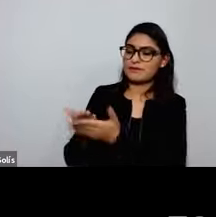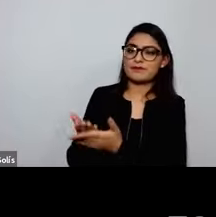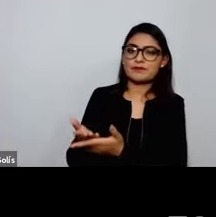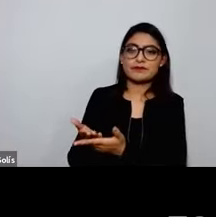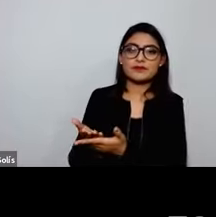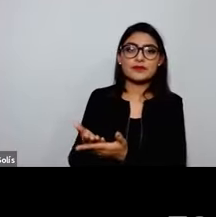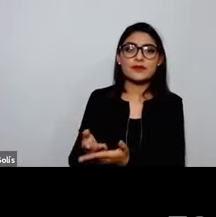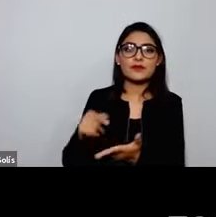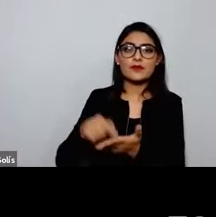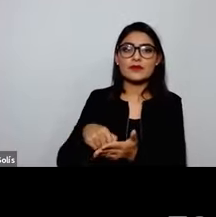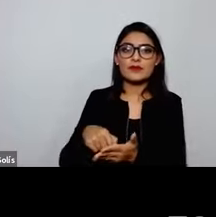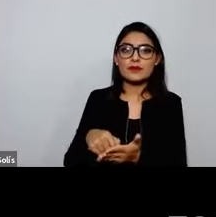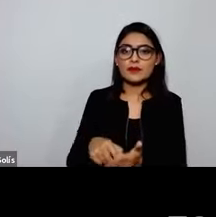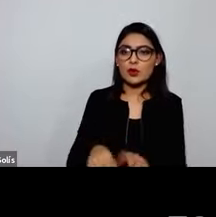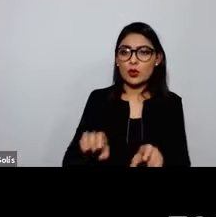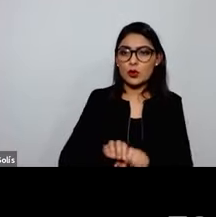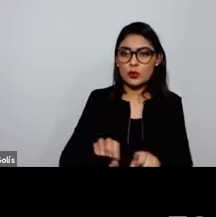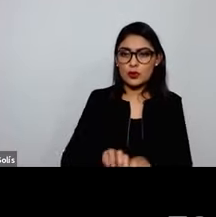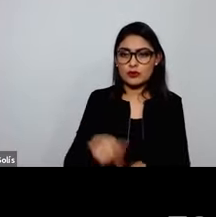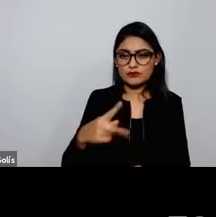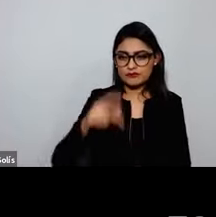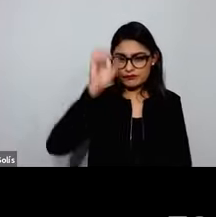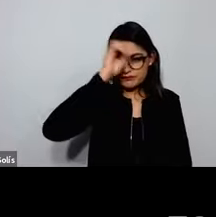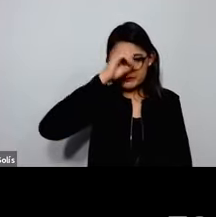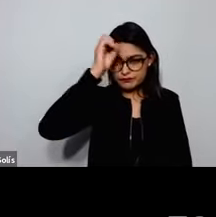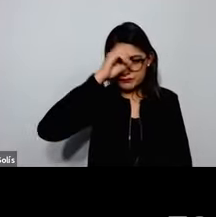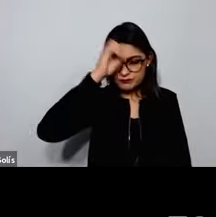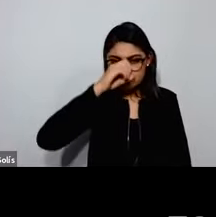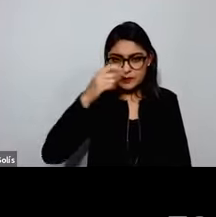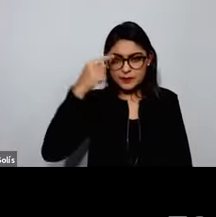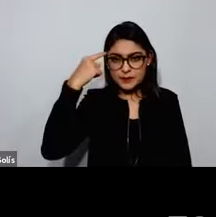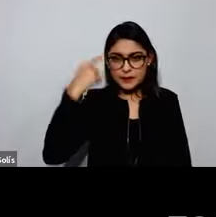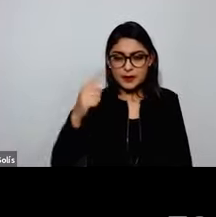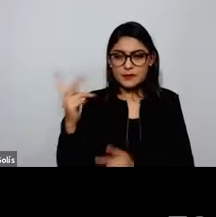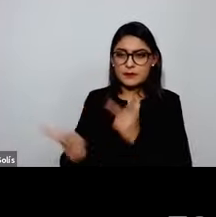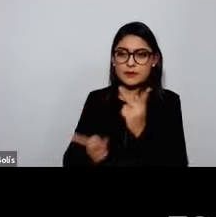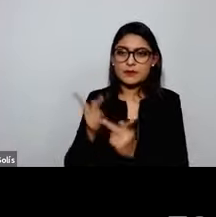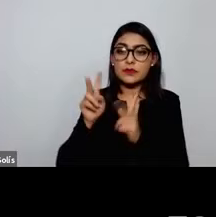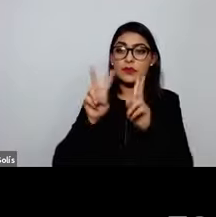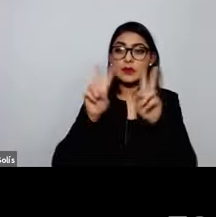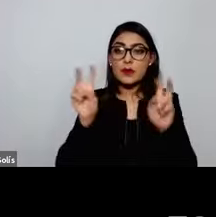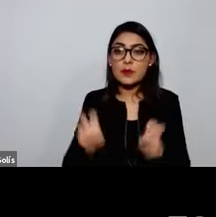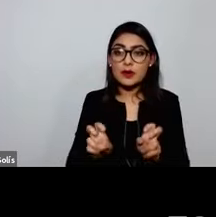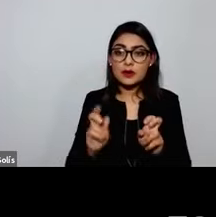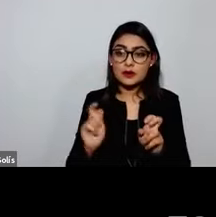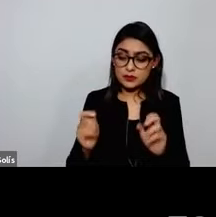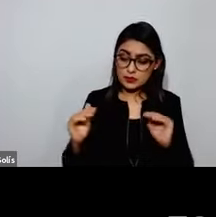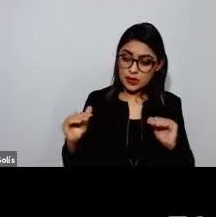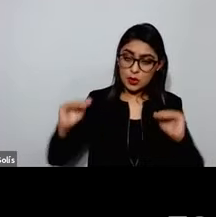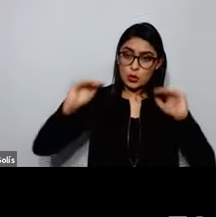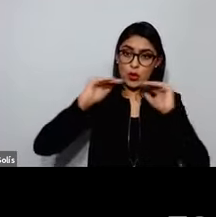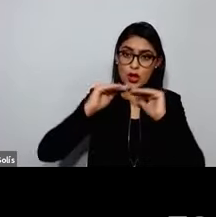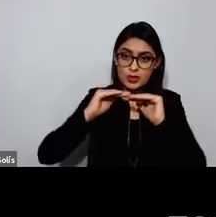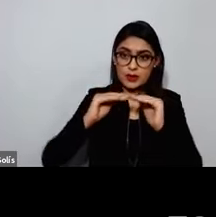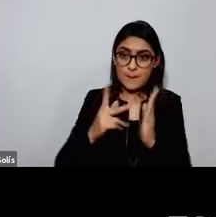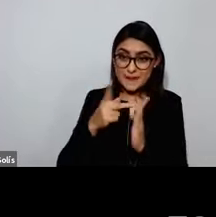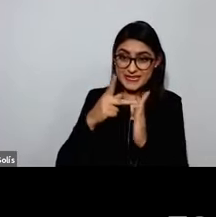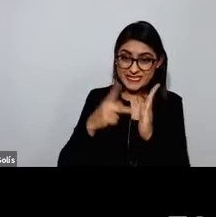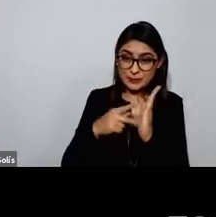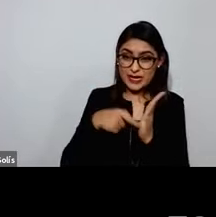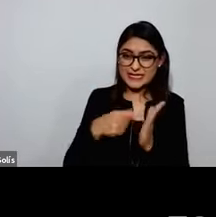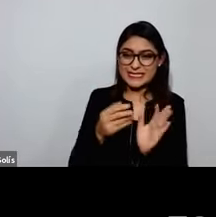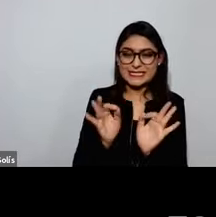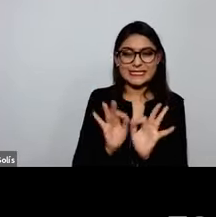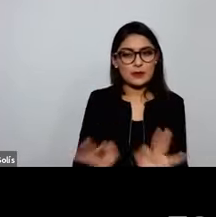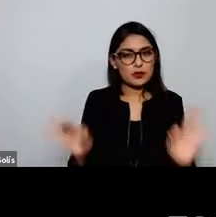la esencia de esta opinión consultiva para decirnos que el principio de igualdad tiene un estatus privilegiado